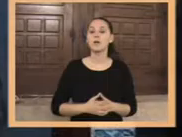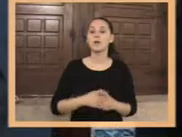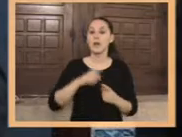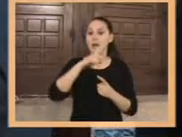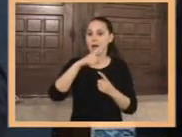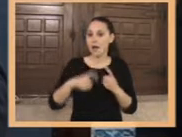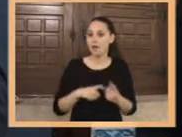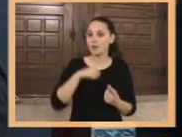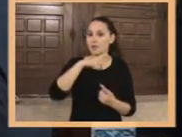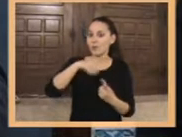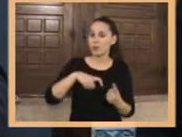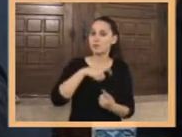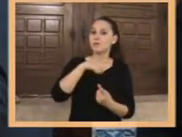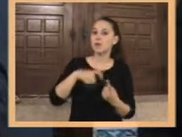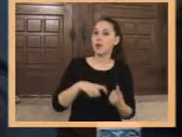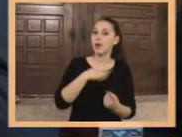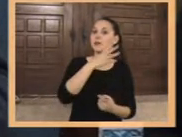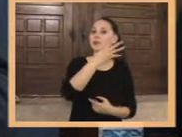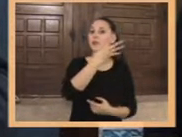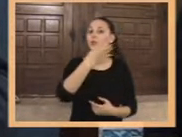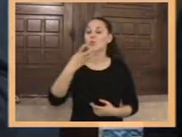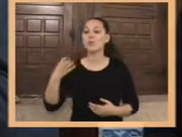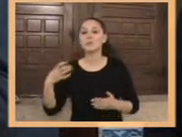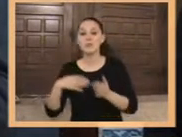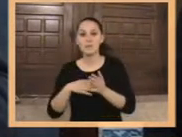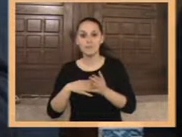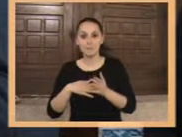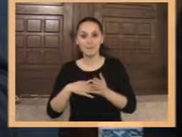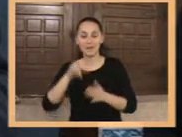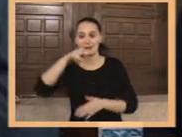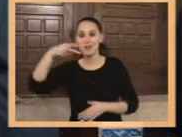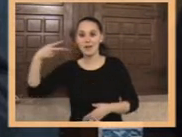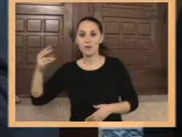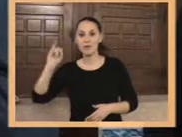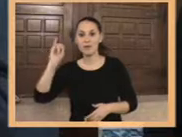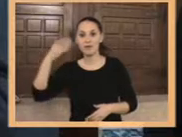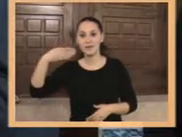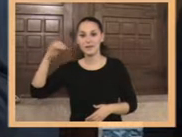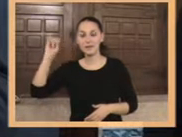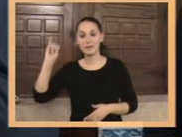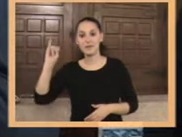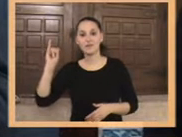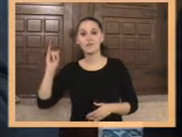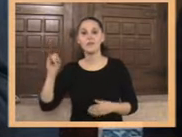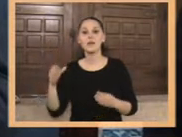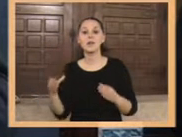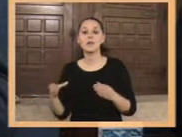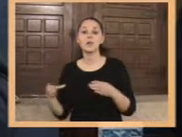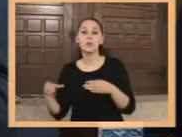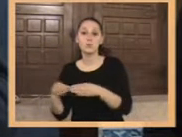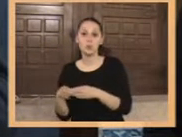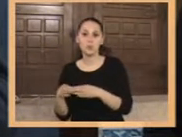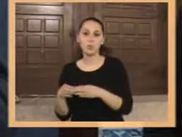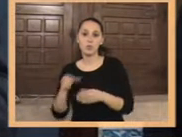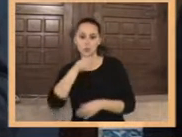los casi 400.000 euros de IBI, que mediante una argucia legal el Partido Socialista en la